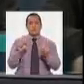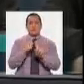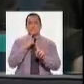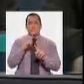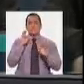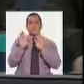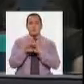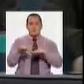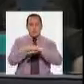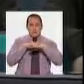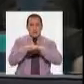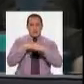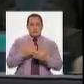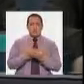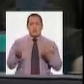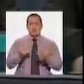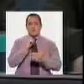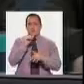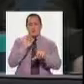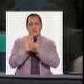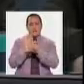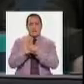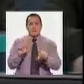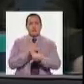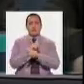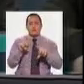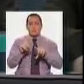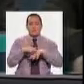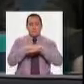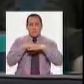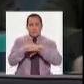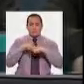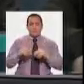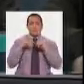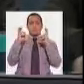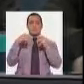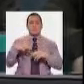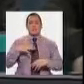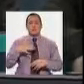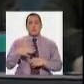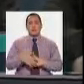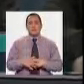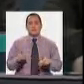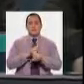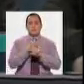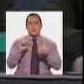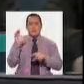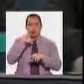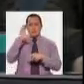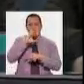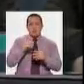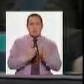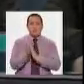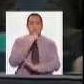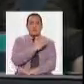estábamos cocinando un hecho ilegal, no estábamos patrocinando un hecho particular, ni estábamos buscando un